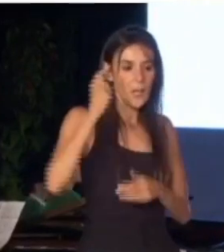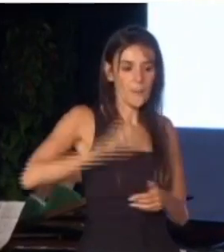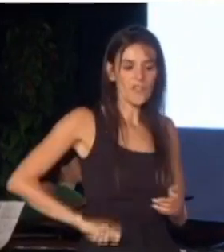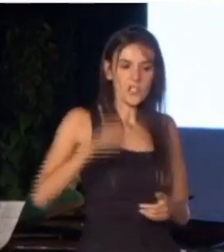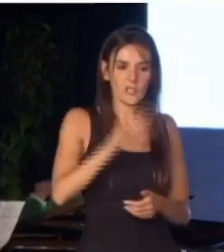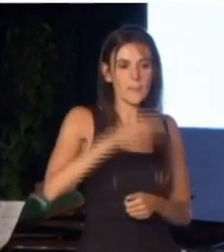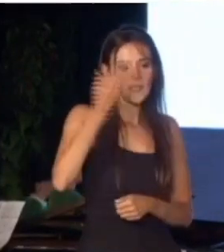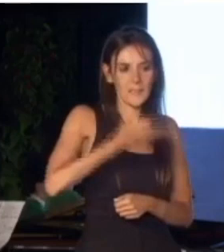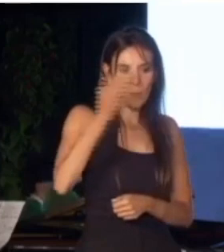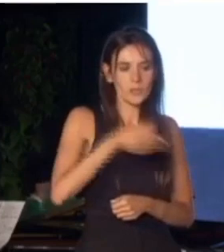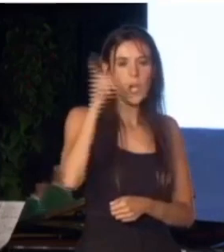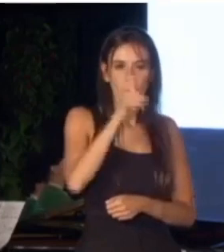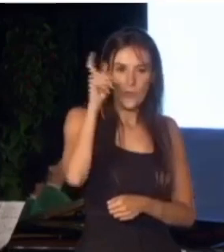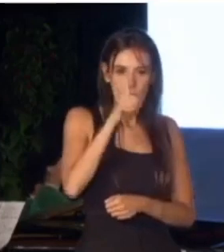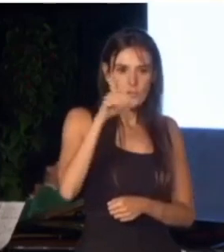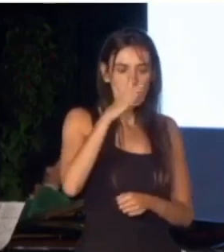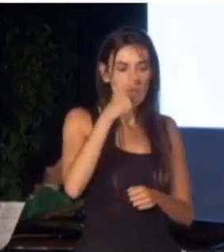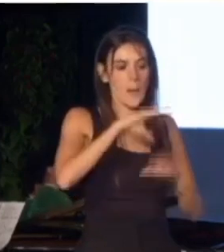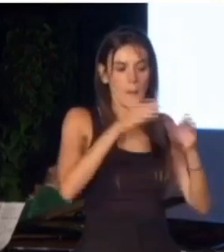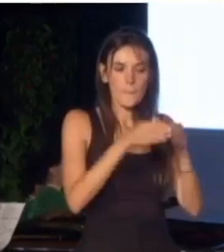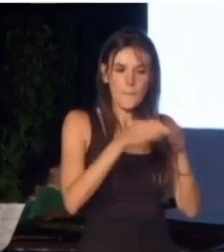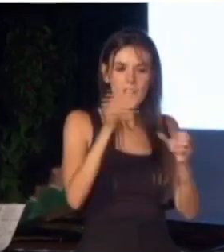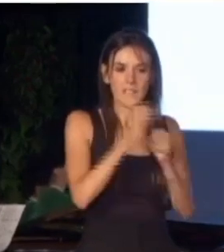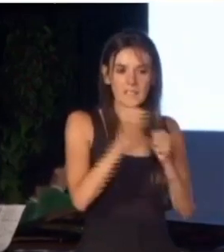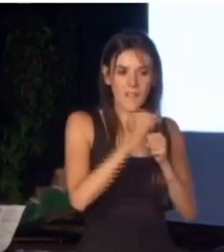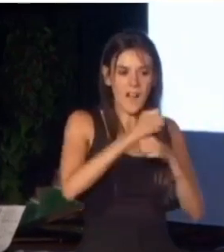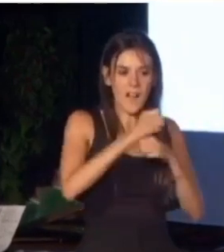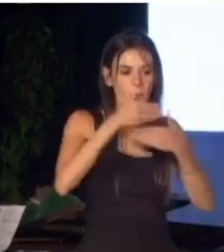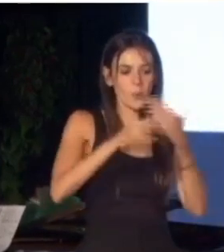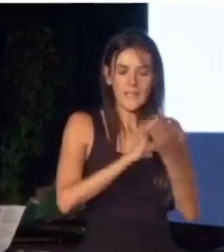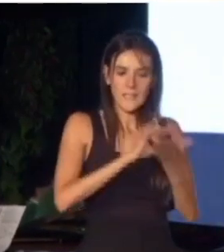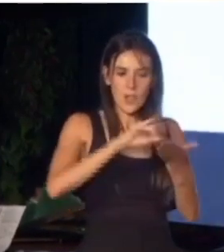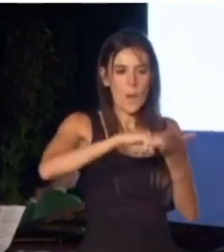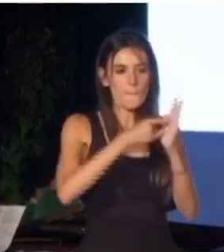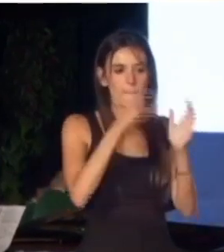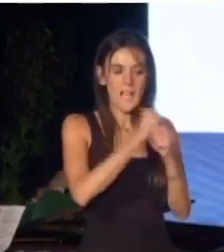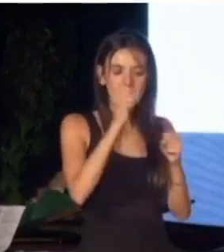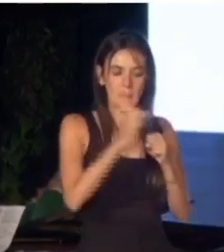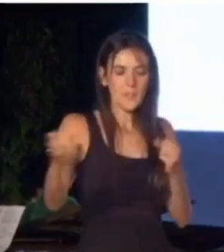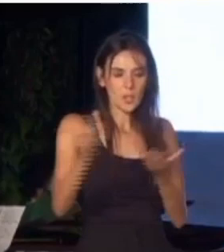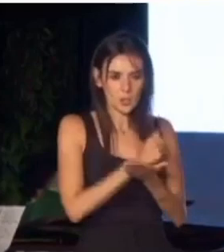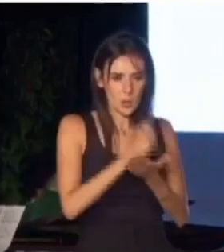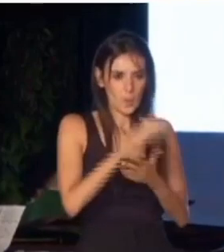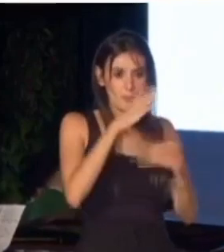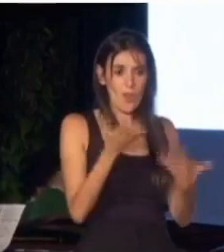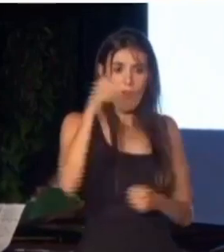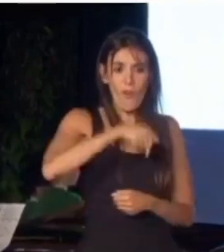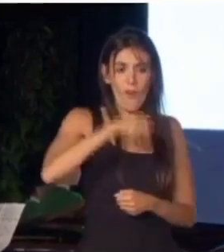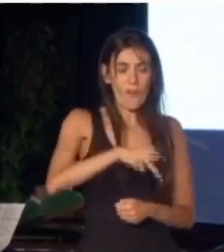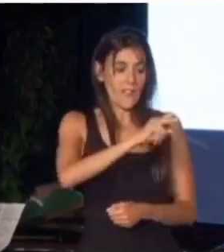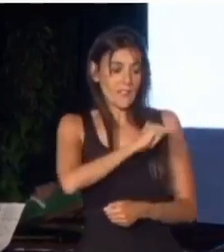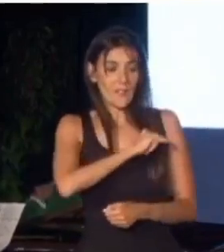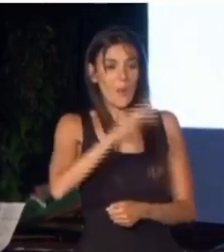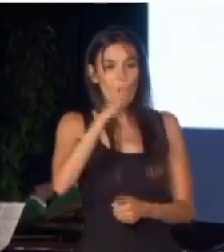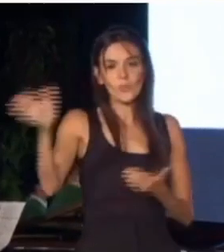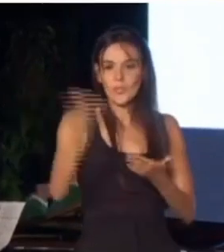profesionales, docentes, personal de administración y servicio, plan de empleo. Hoy recibimos esta insignia en nombre